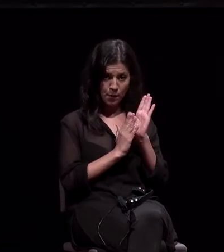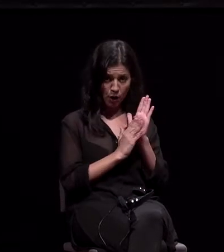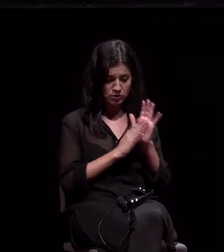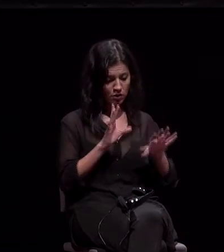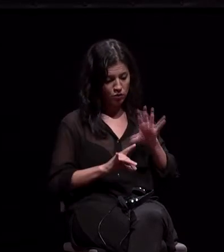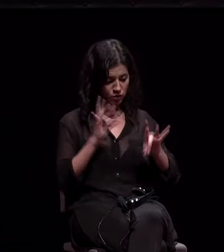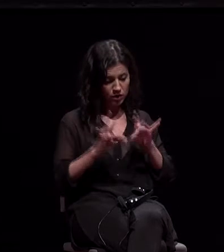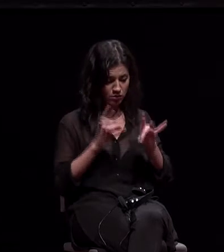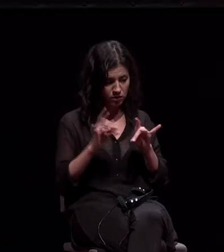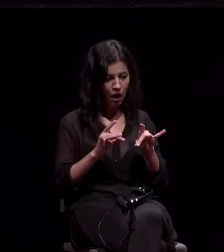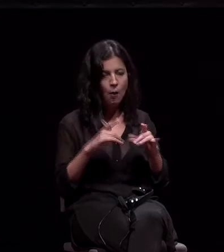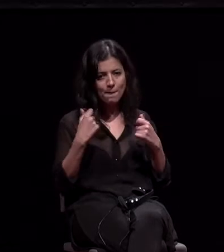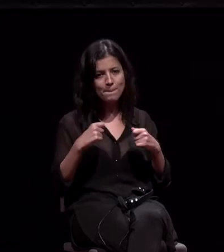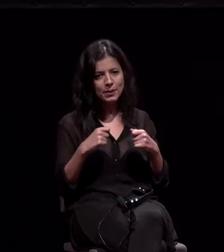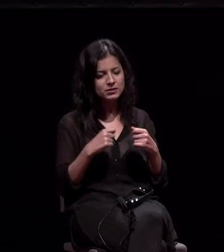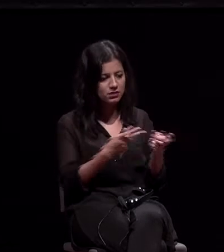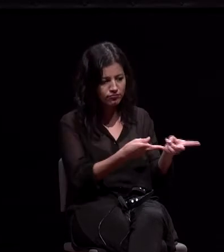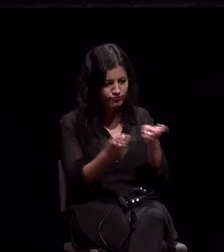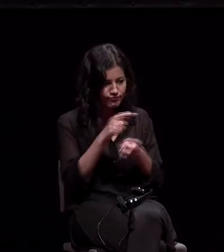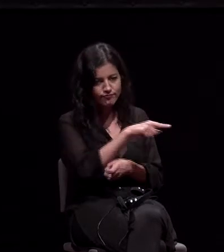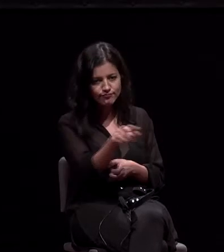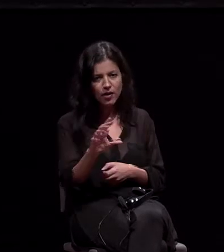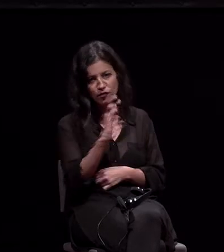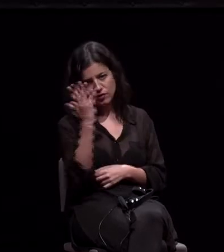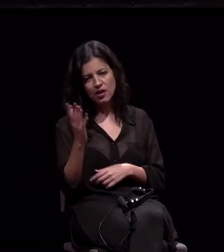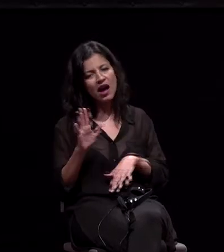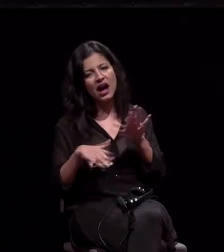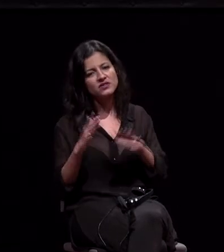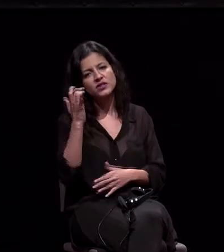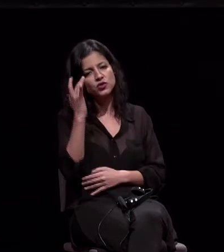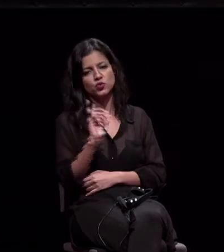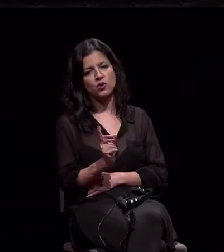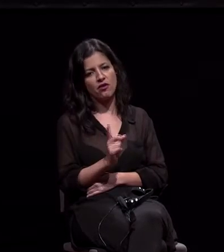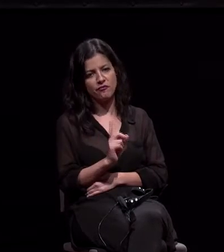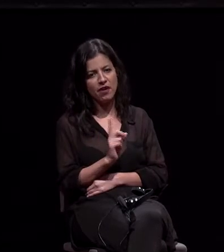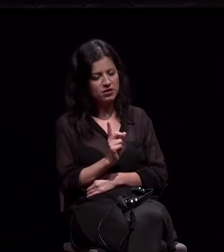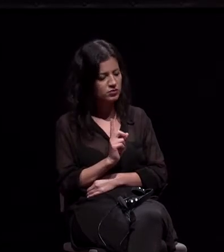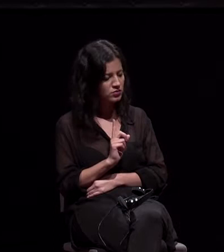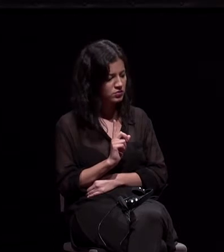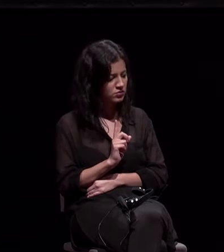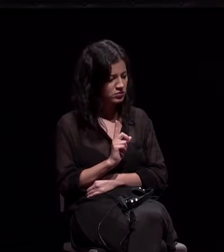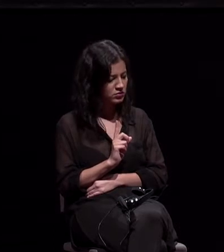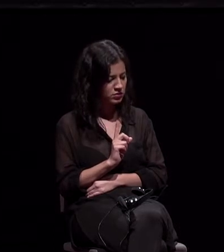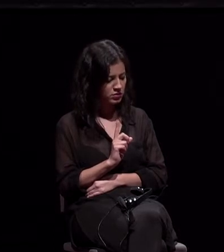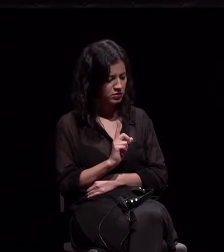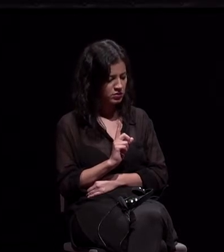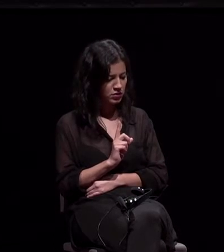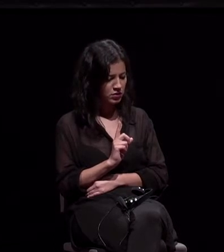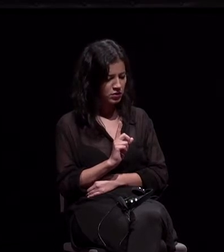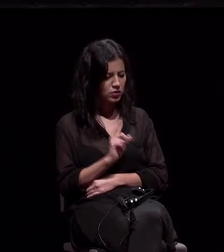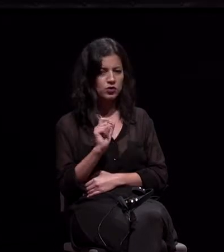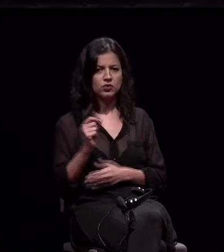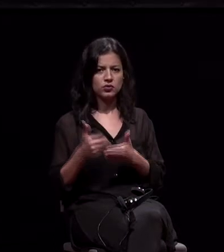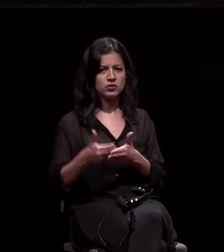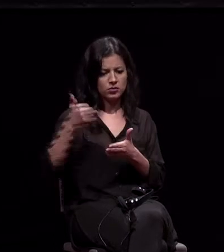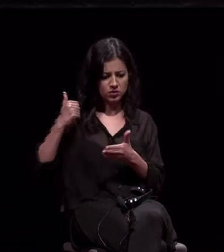de esto, ¿no? O sea, es siempre muy fácil darte la medalla de radical cuando te has olvidado de todo lo que ha venido antes, que a lo